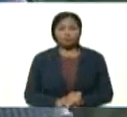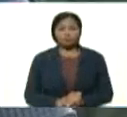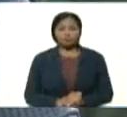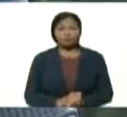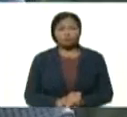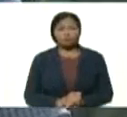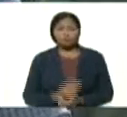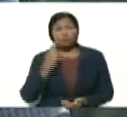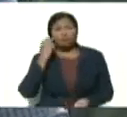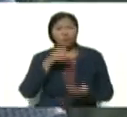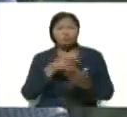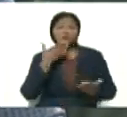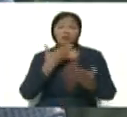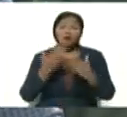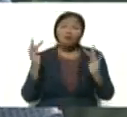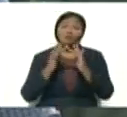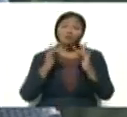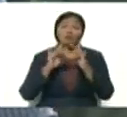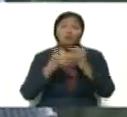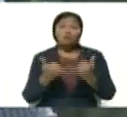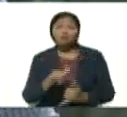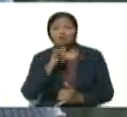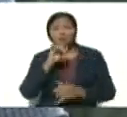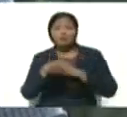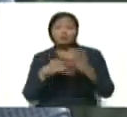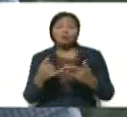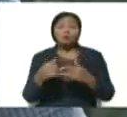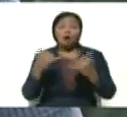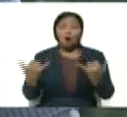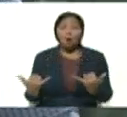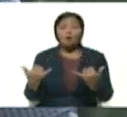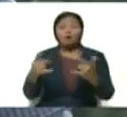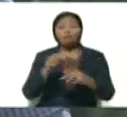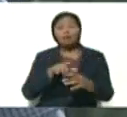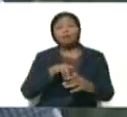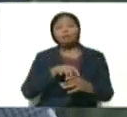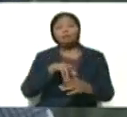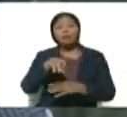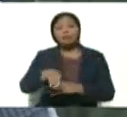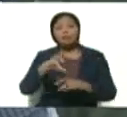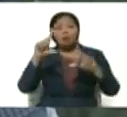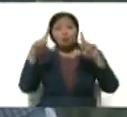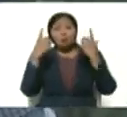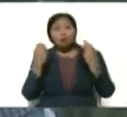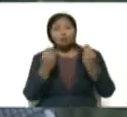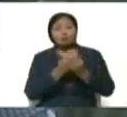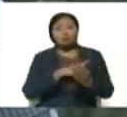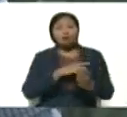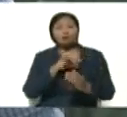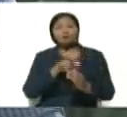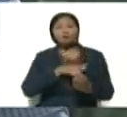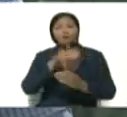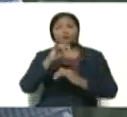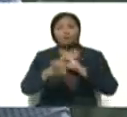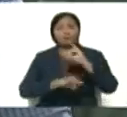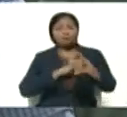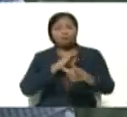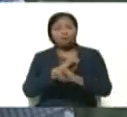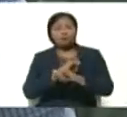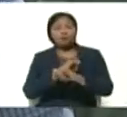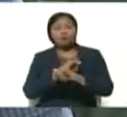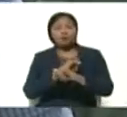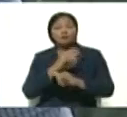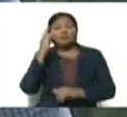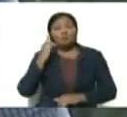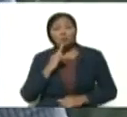Así es, Tudo, gracias por el contacto informativo que establecemos a esta hora desde el estado de La Guaira, justamente en el Aeropuerto Internacional Simón